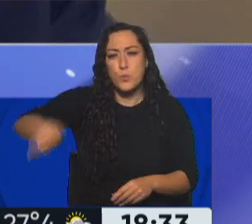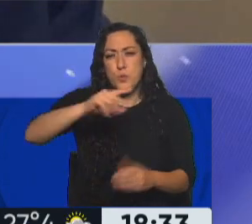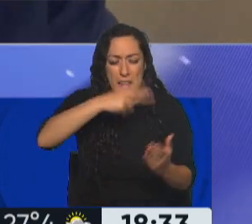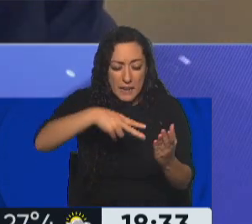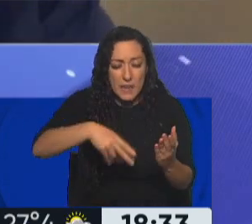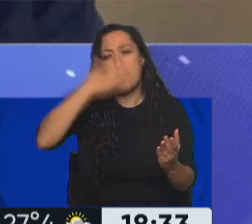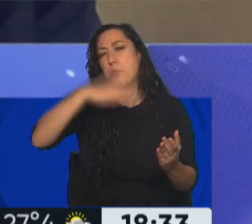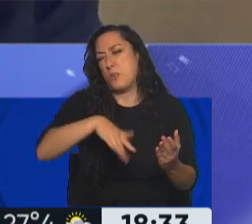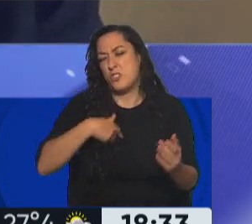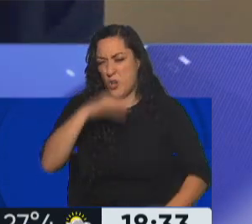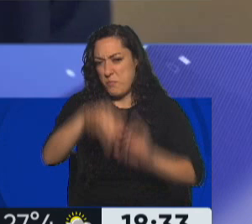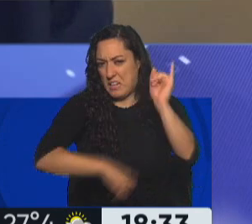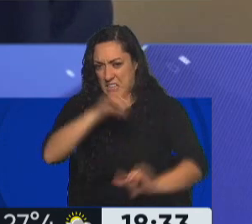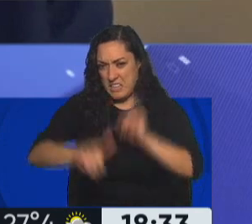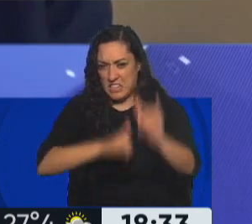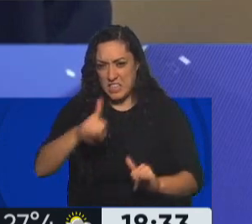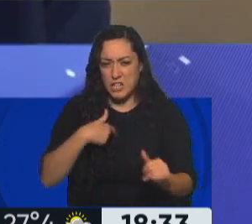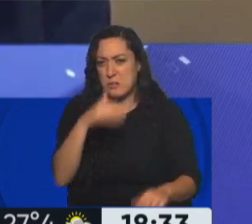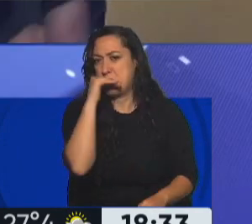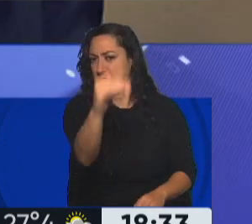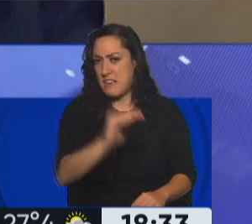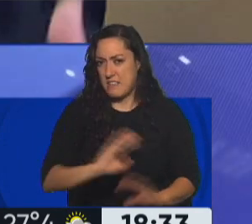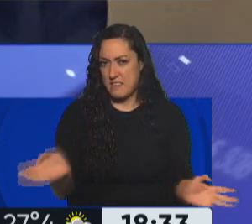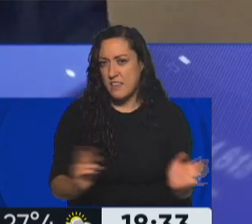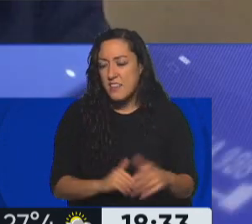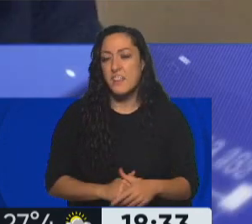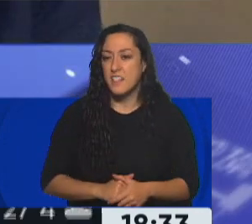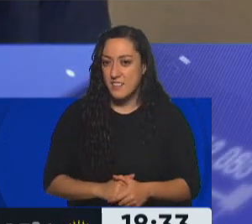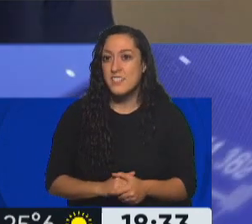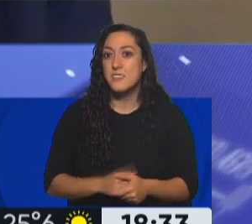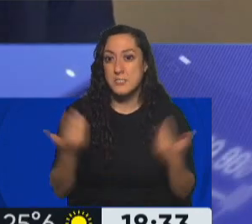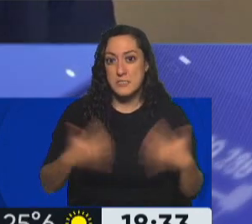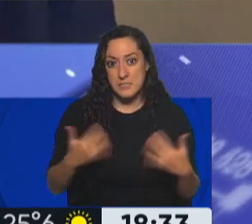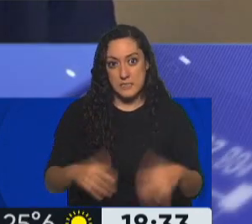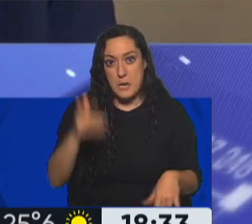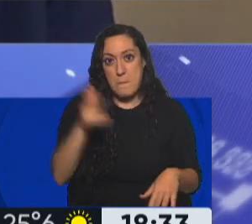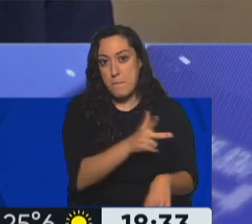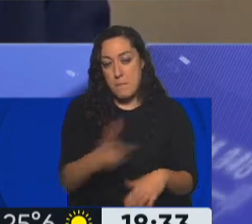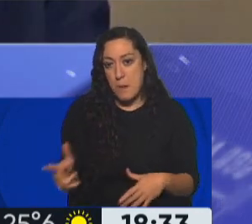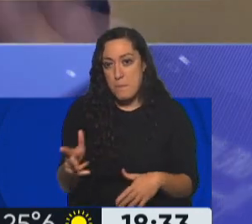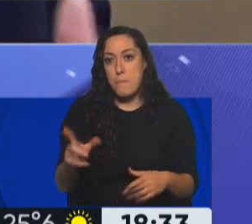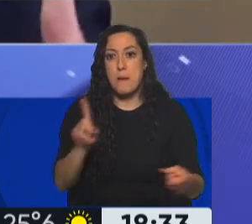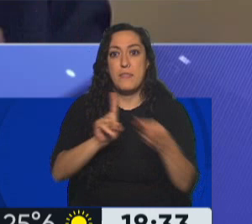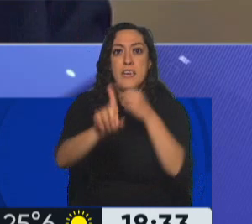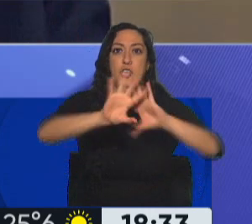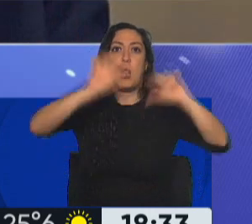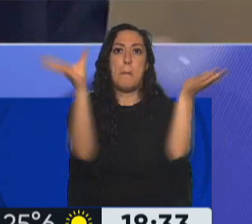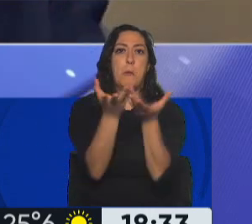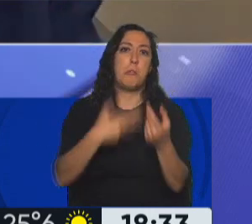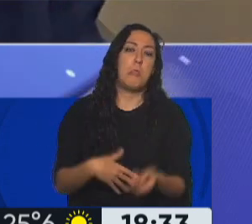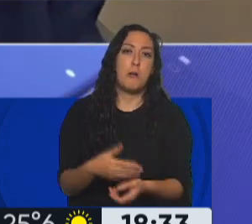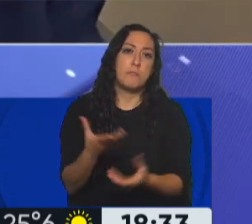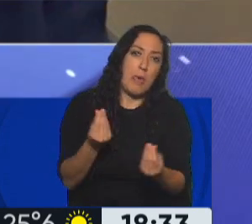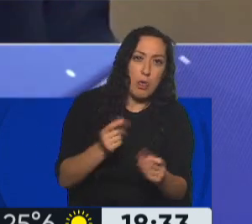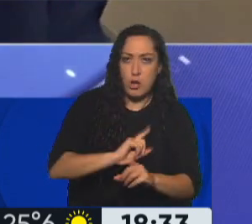ahora les voy a decir yo lo que les quiero decir, ¿no? Con lo que significa eso, un papa hablando al mundo sin reparo